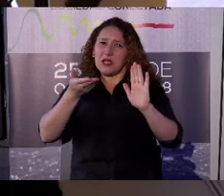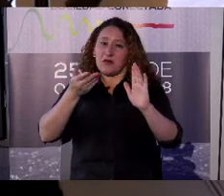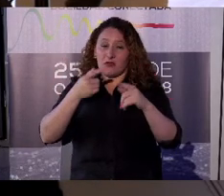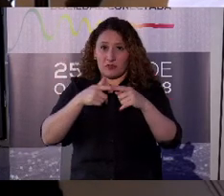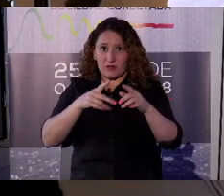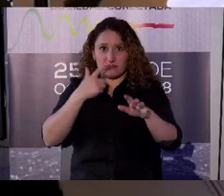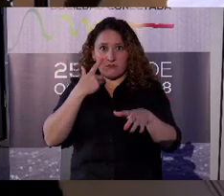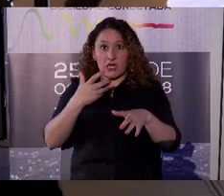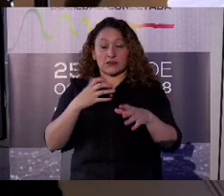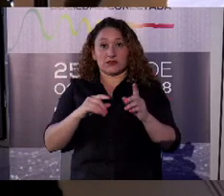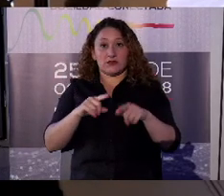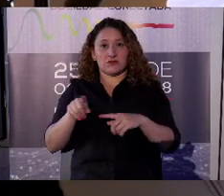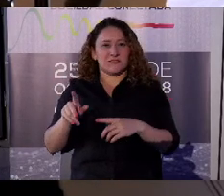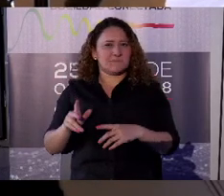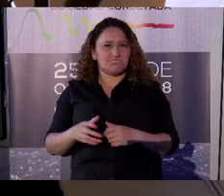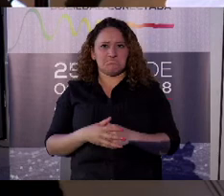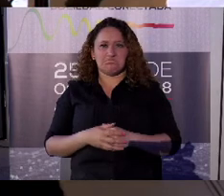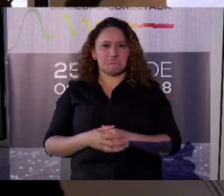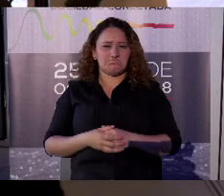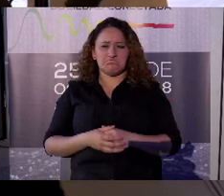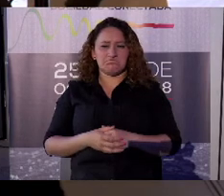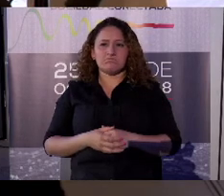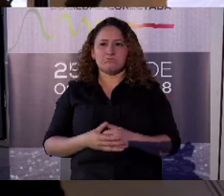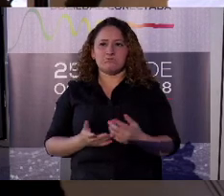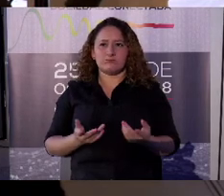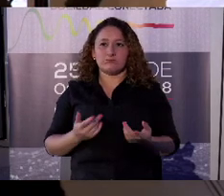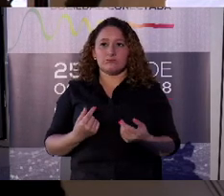destaca especialmente. Entonces,